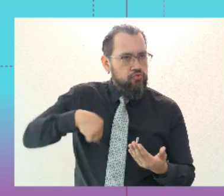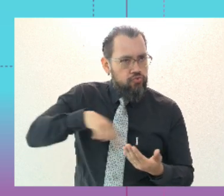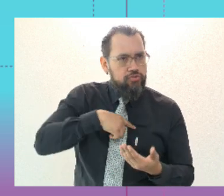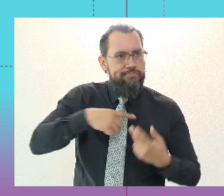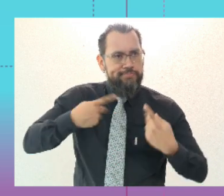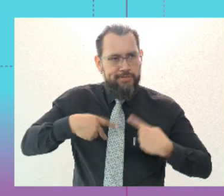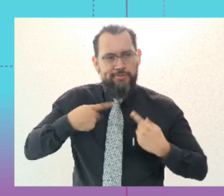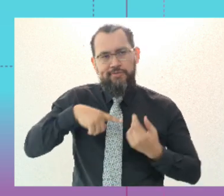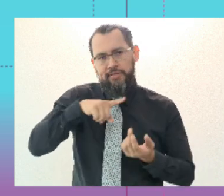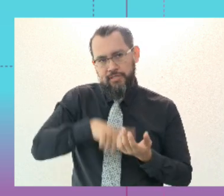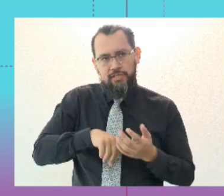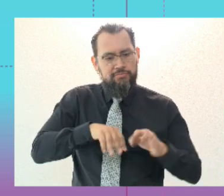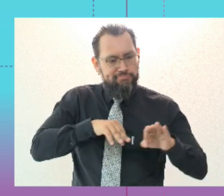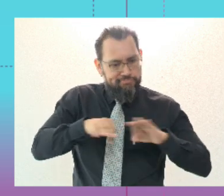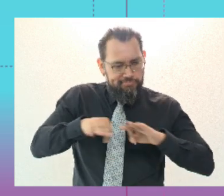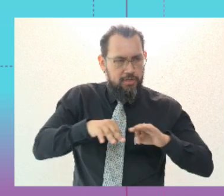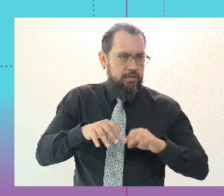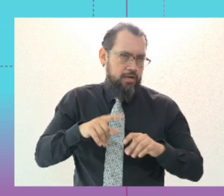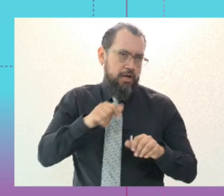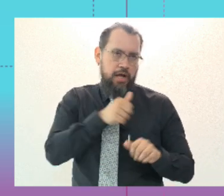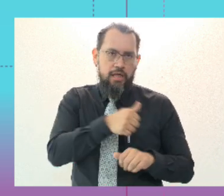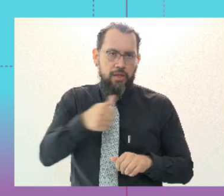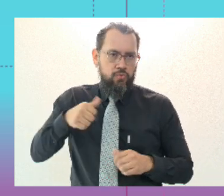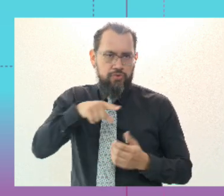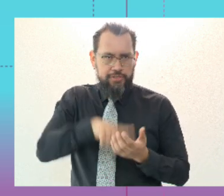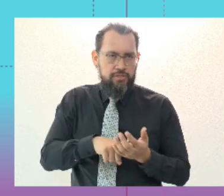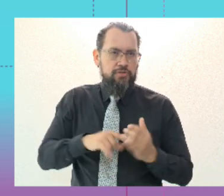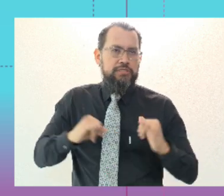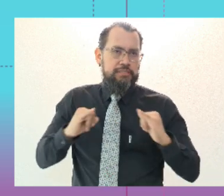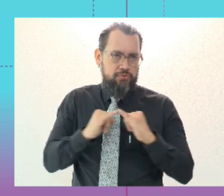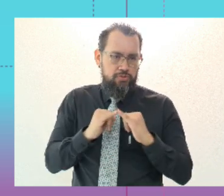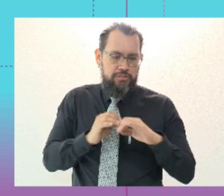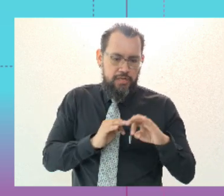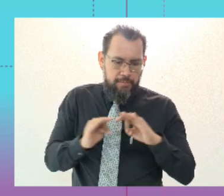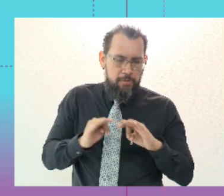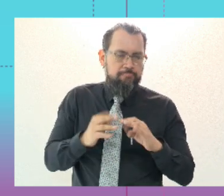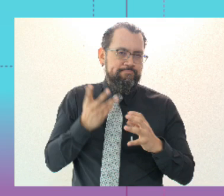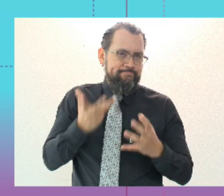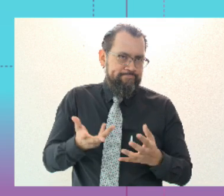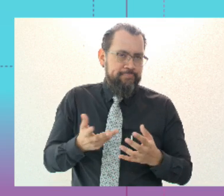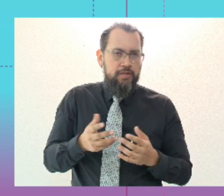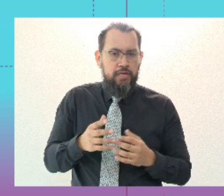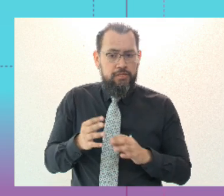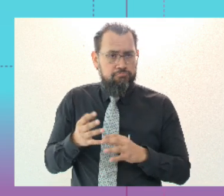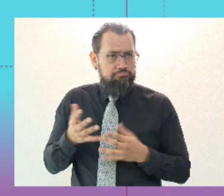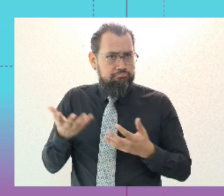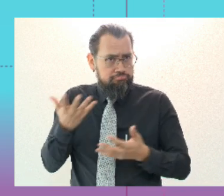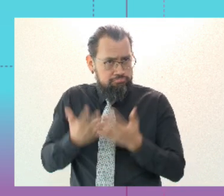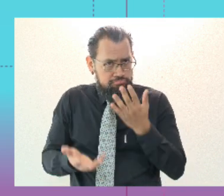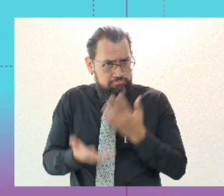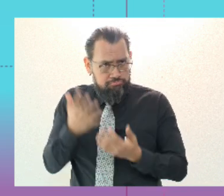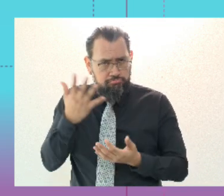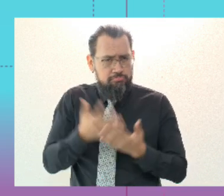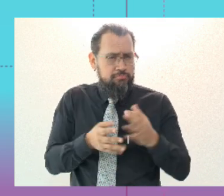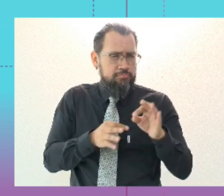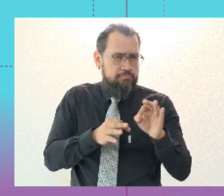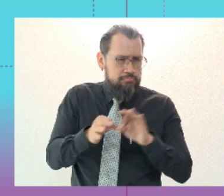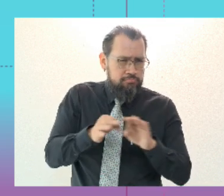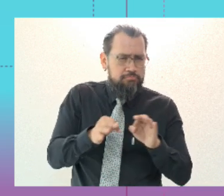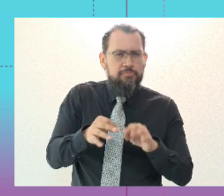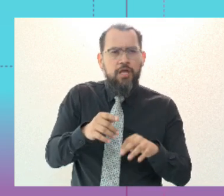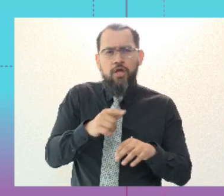funciones que tenemos nosotros como servidores públicos. Es decir, en el ejercicio de nuestro trabajo, vamos